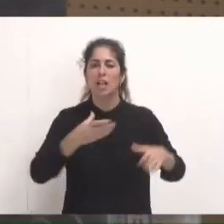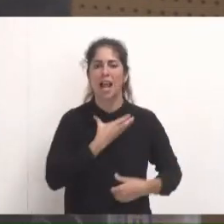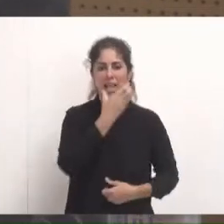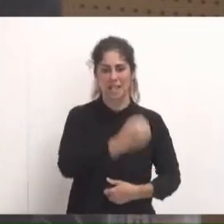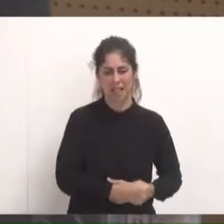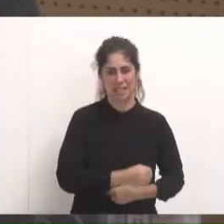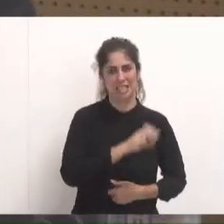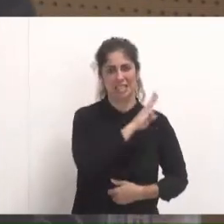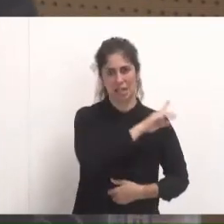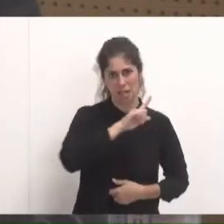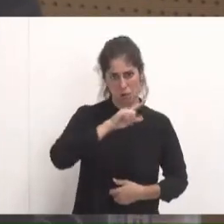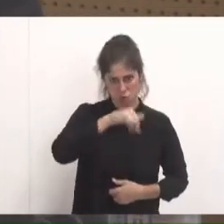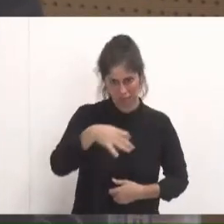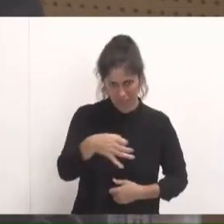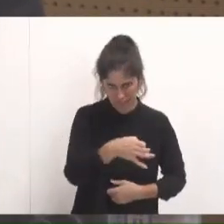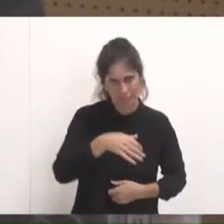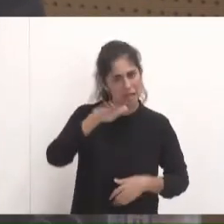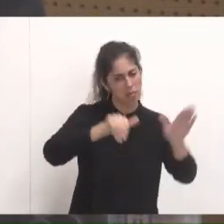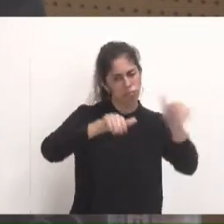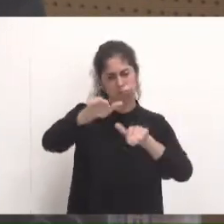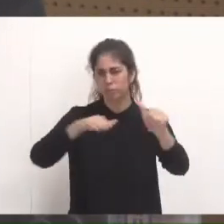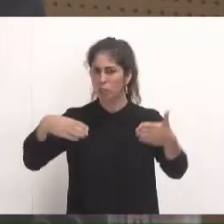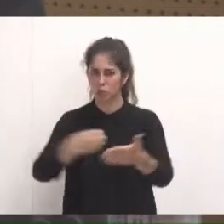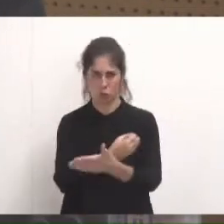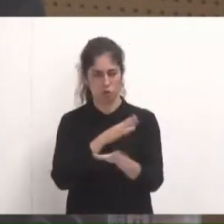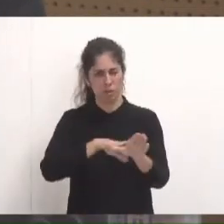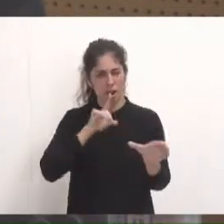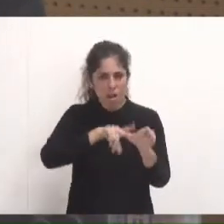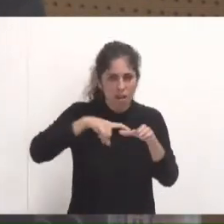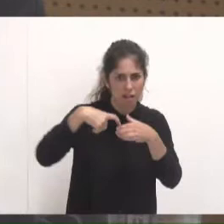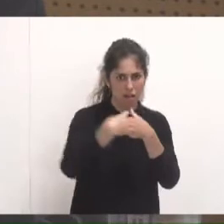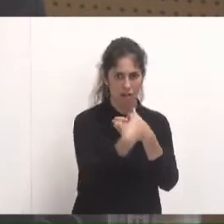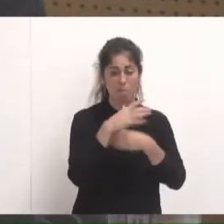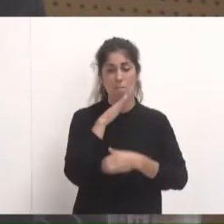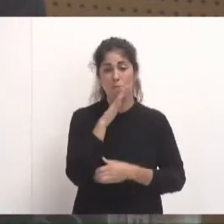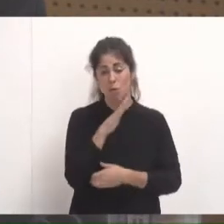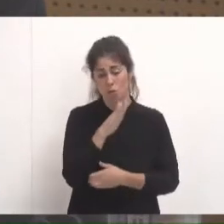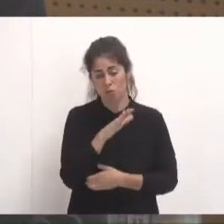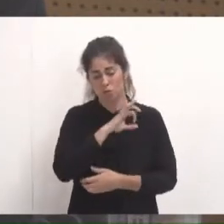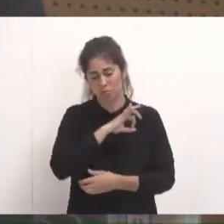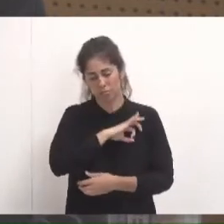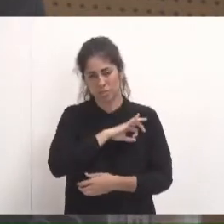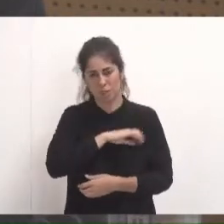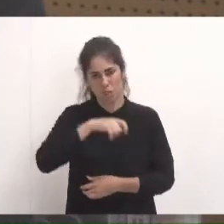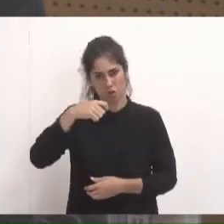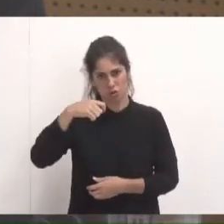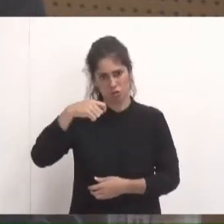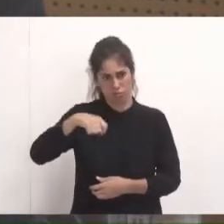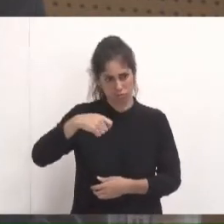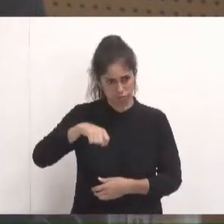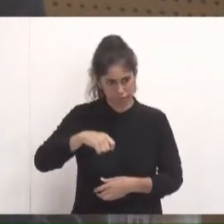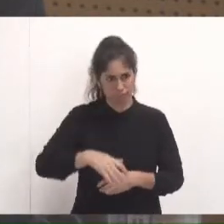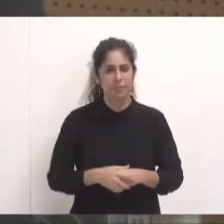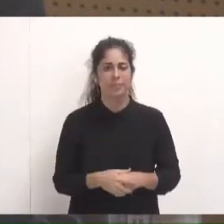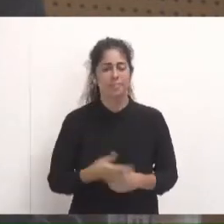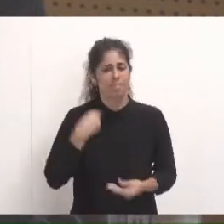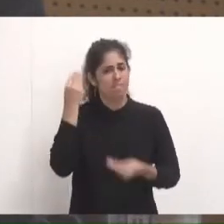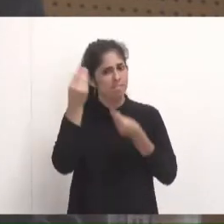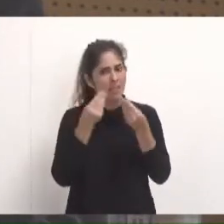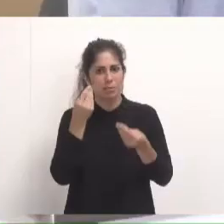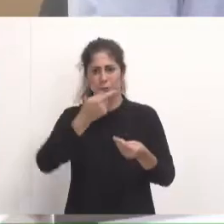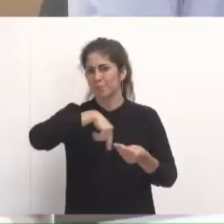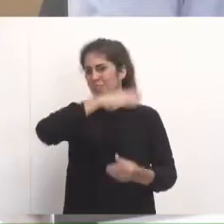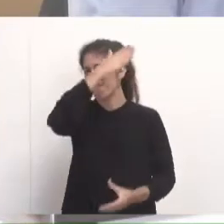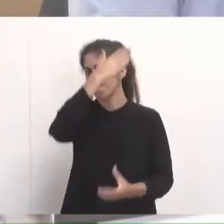misma razón, señor Morales, yo creo que haríamos mal si centráramos desde el punto de vista